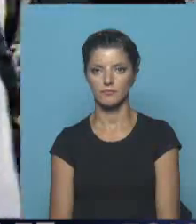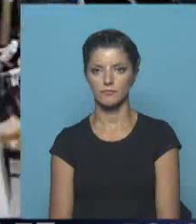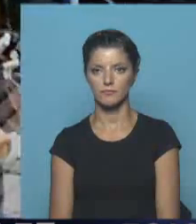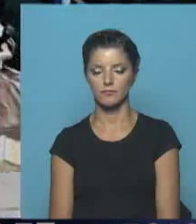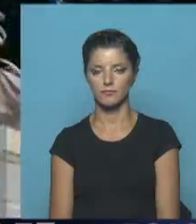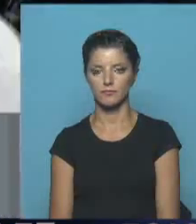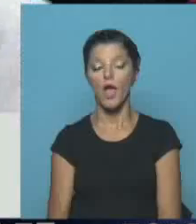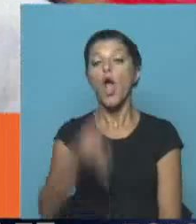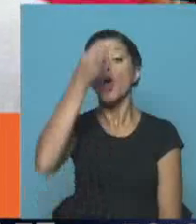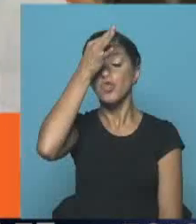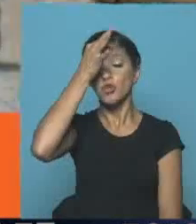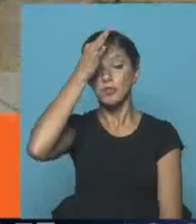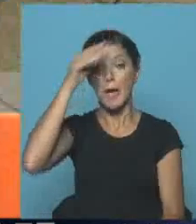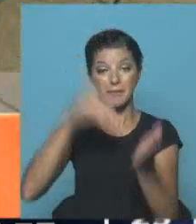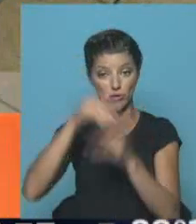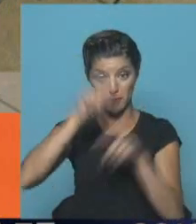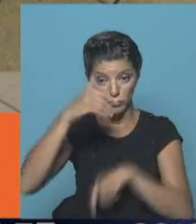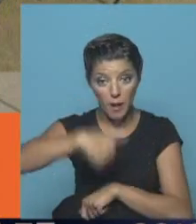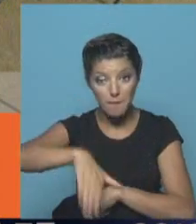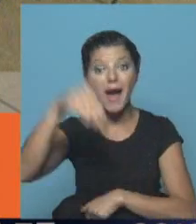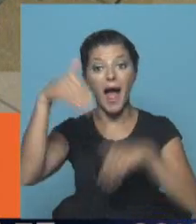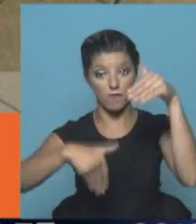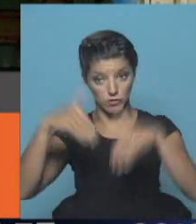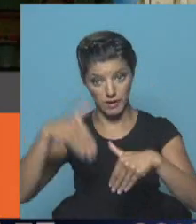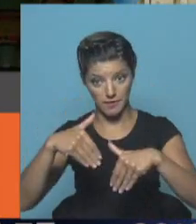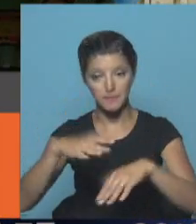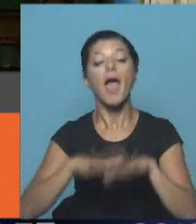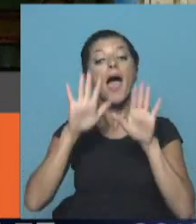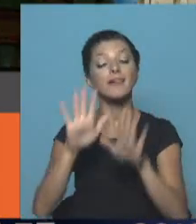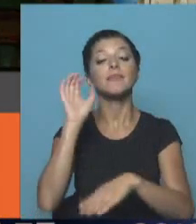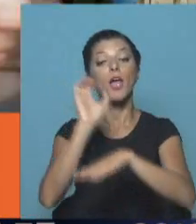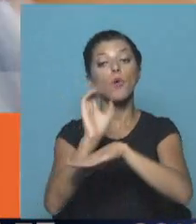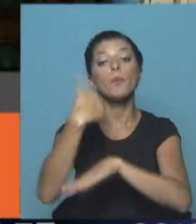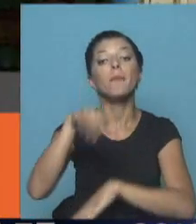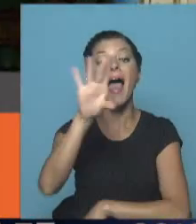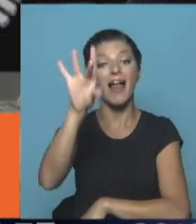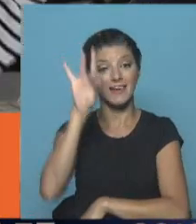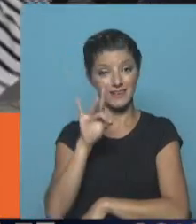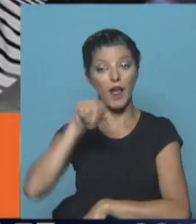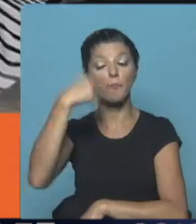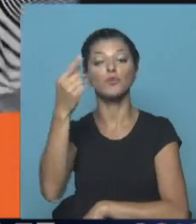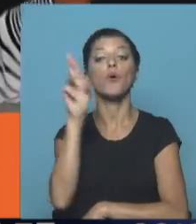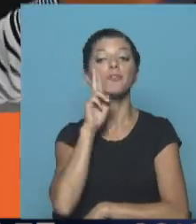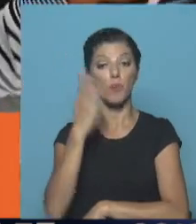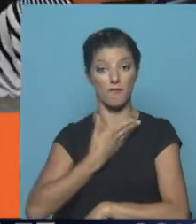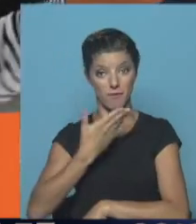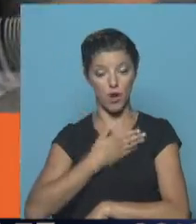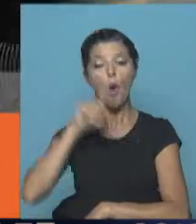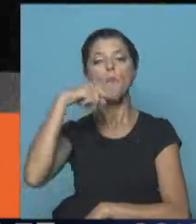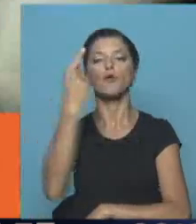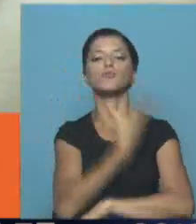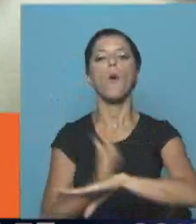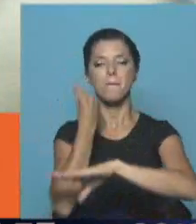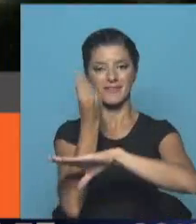Con 12 millones de ciudadanos convocados para votar, Ecuador se prepara para elegir el próximo 19 de febrero al sucesor del